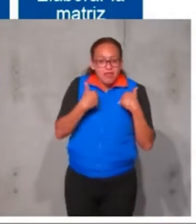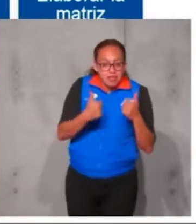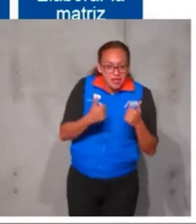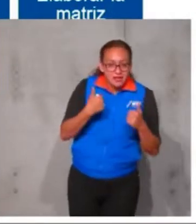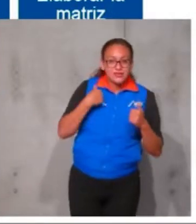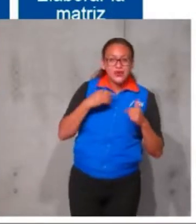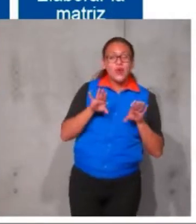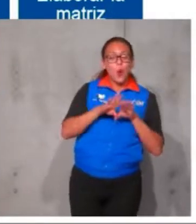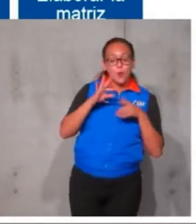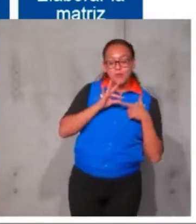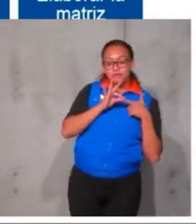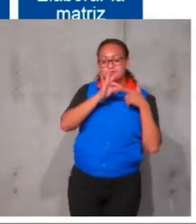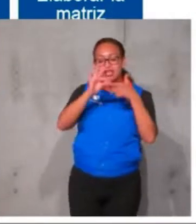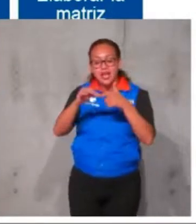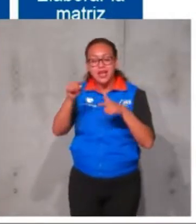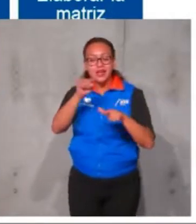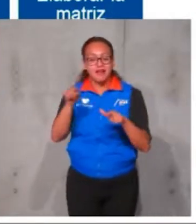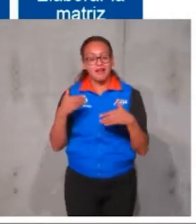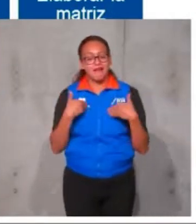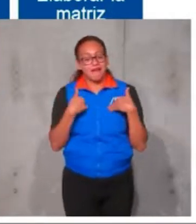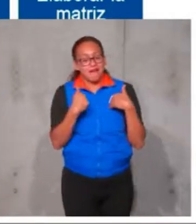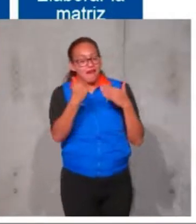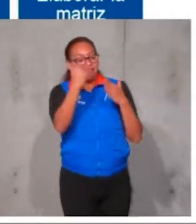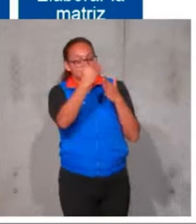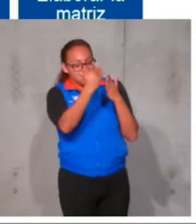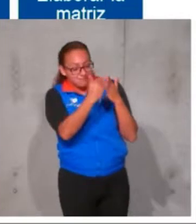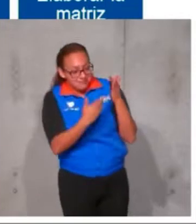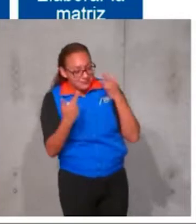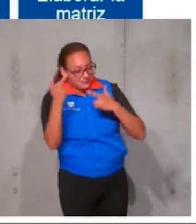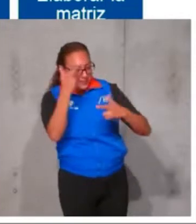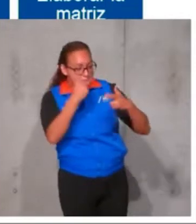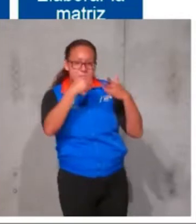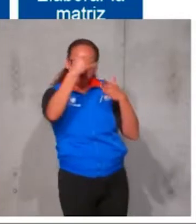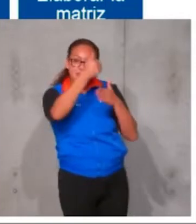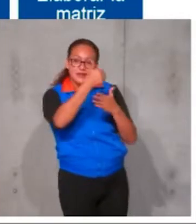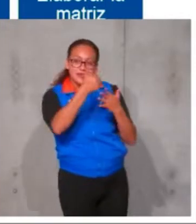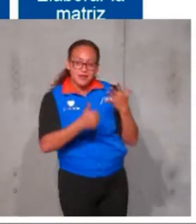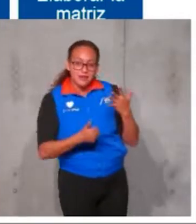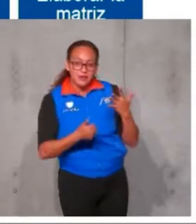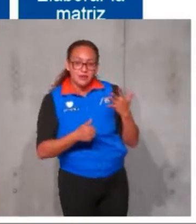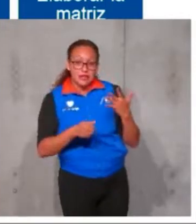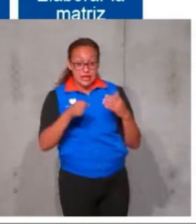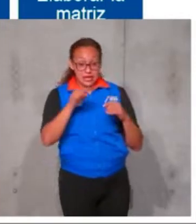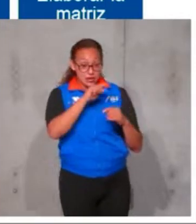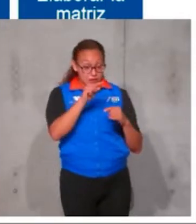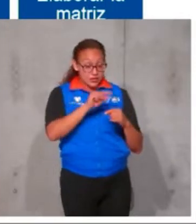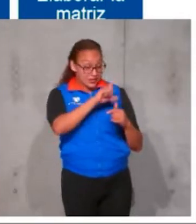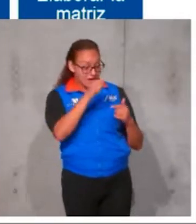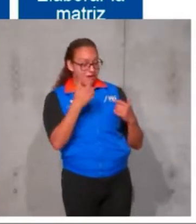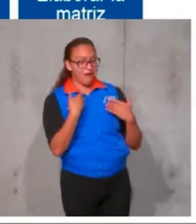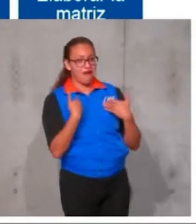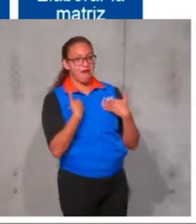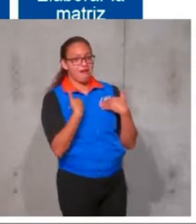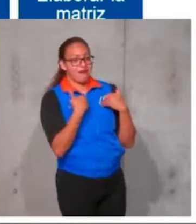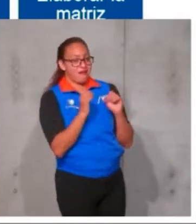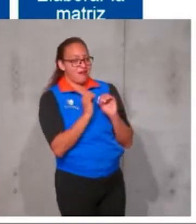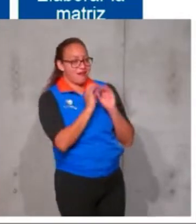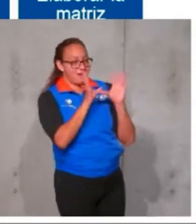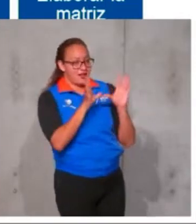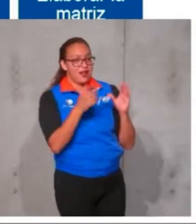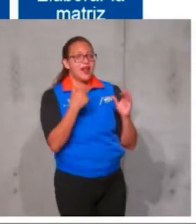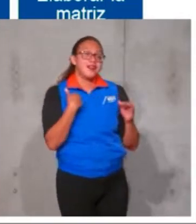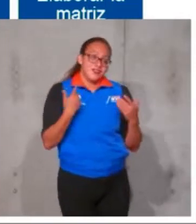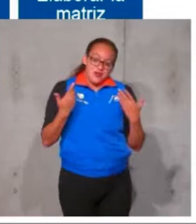guiarlos paso a paso para que ustedes mismos puedan desarrollar su matriz de materialidad y tengan claros cuáles son los